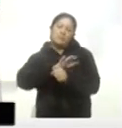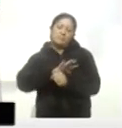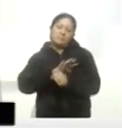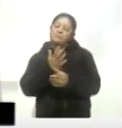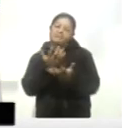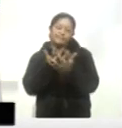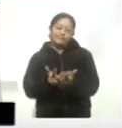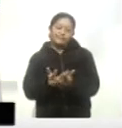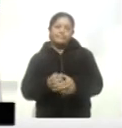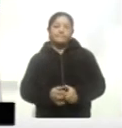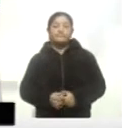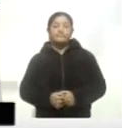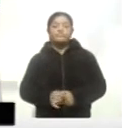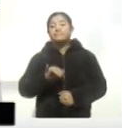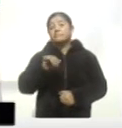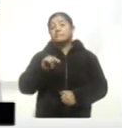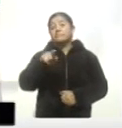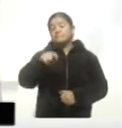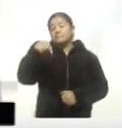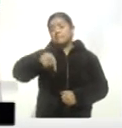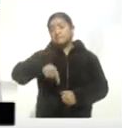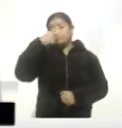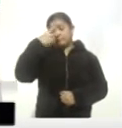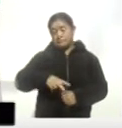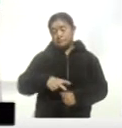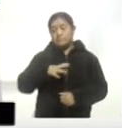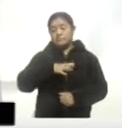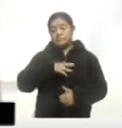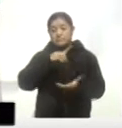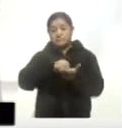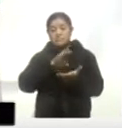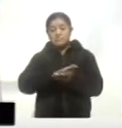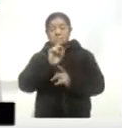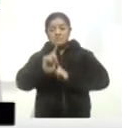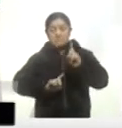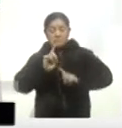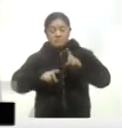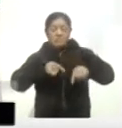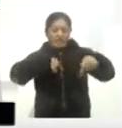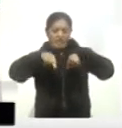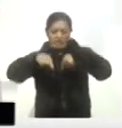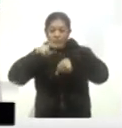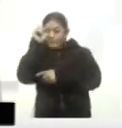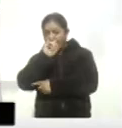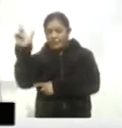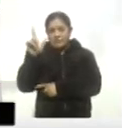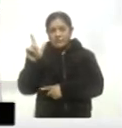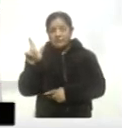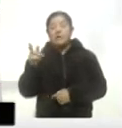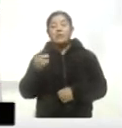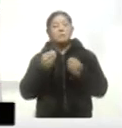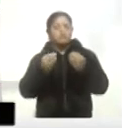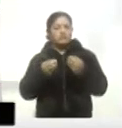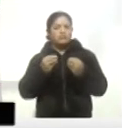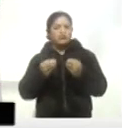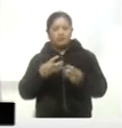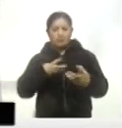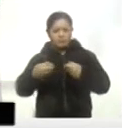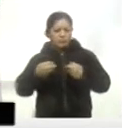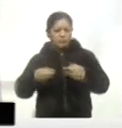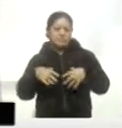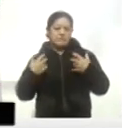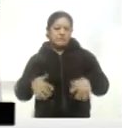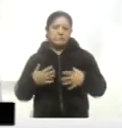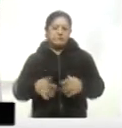cancelado. Así es, y eso que aquí México es de los países que registra deportistas en fútbol profesional de mayor contagio, ¿verdad? Sí, más de